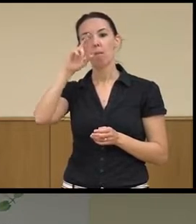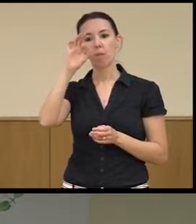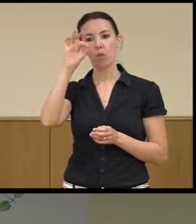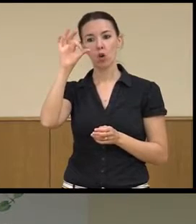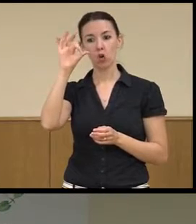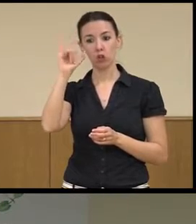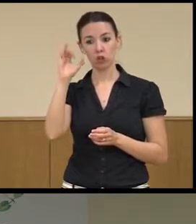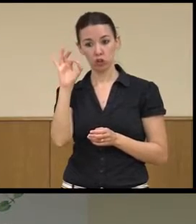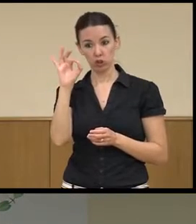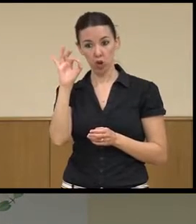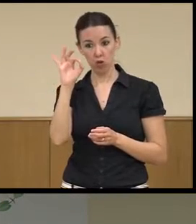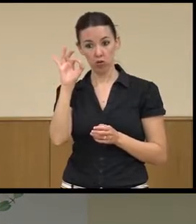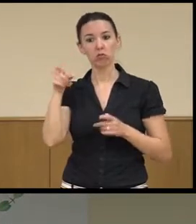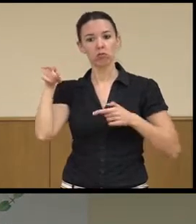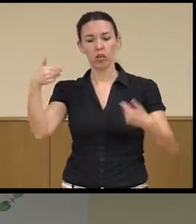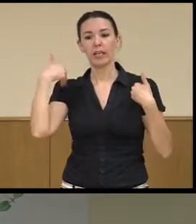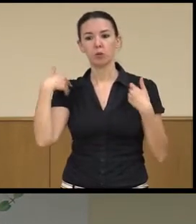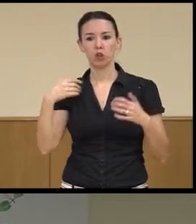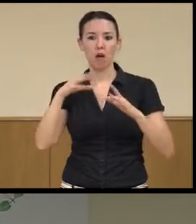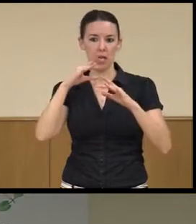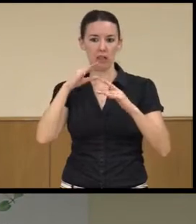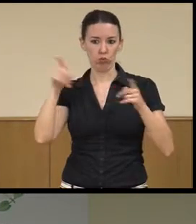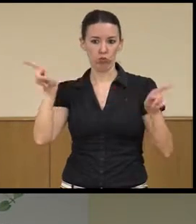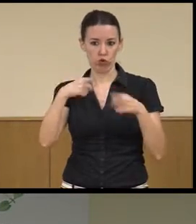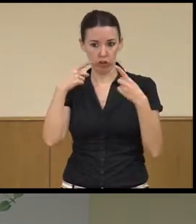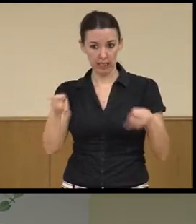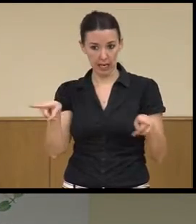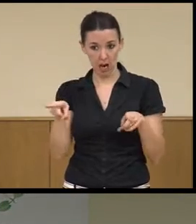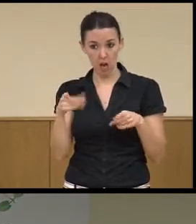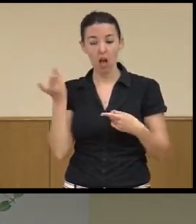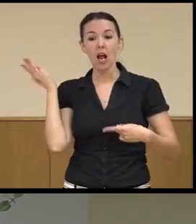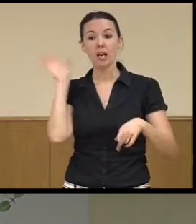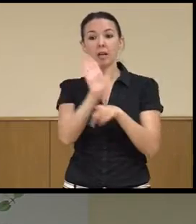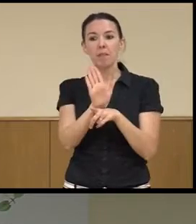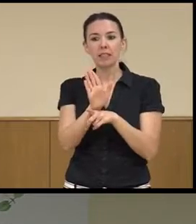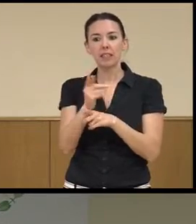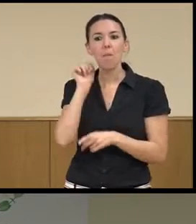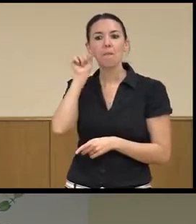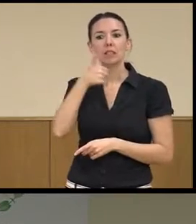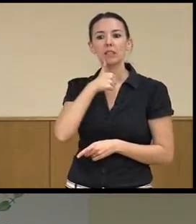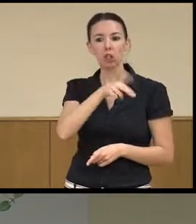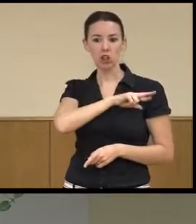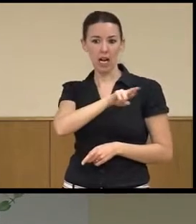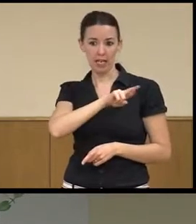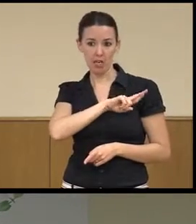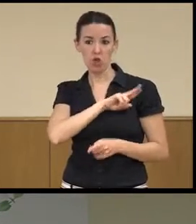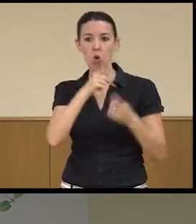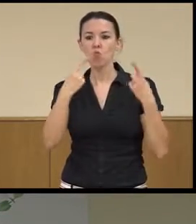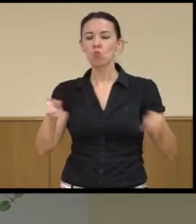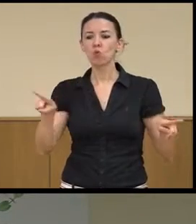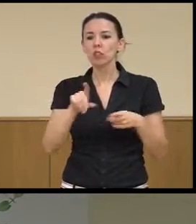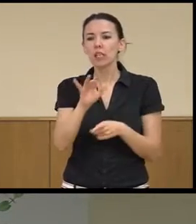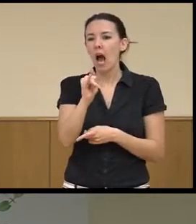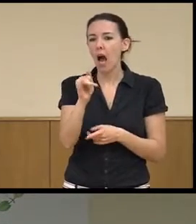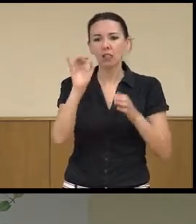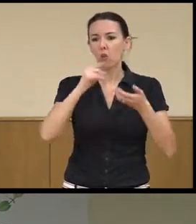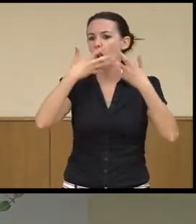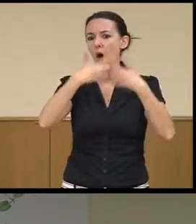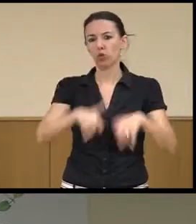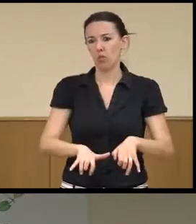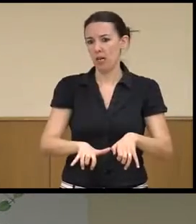integraron la música en las ceremonias sacras. Y en las representaciones de los grandes misterios de la religión, la música aparece casi